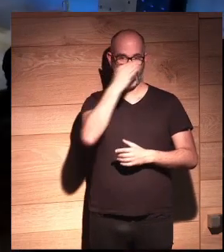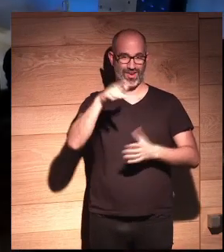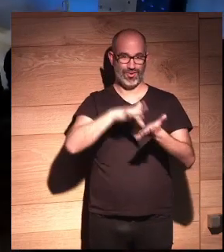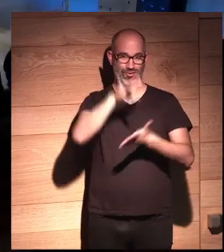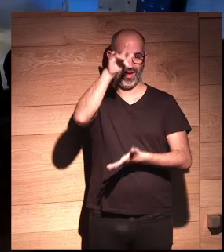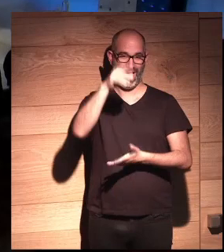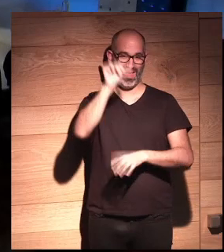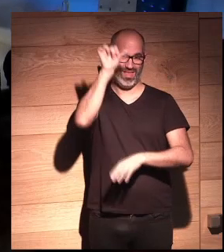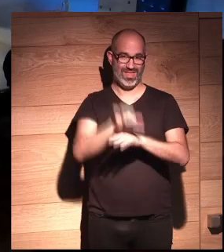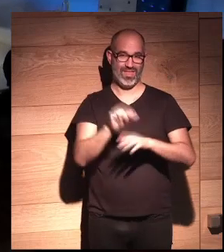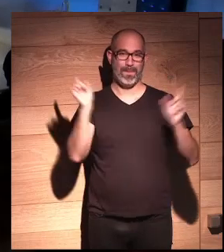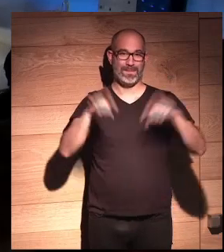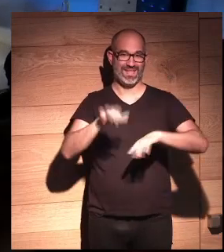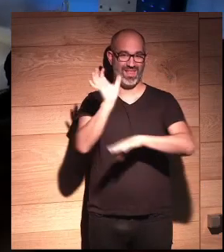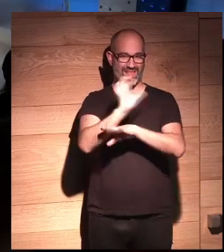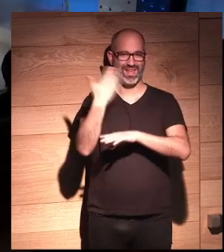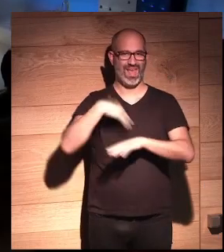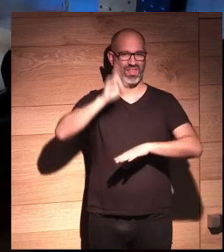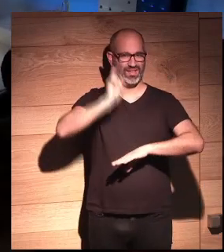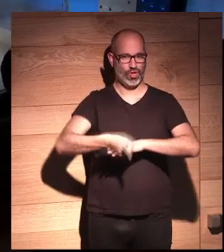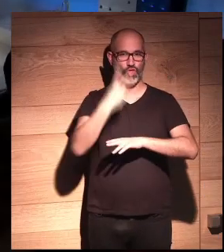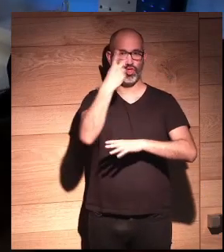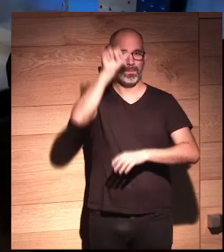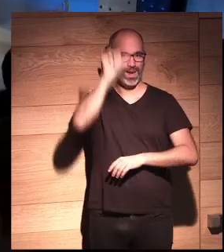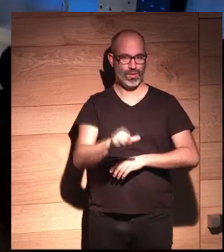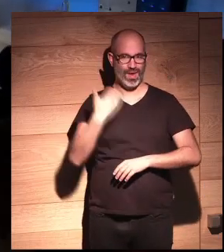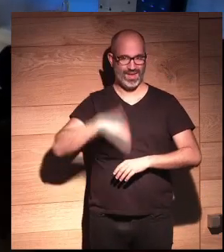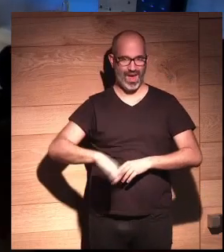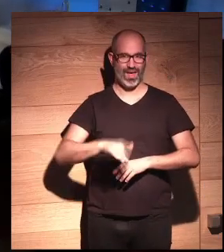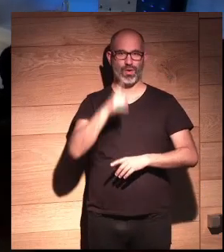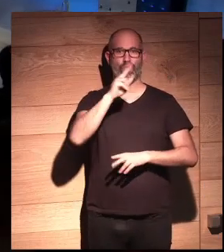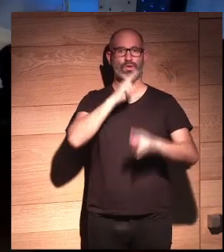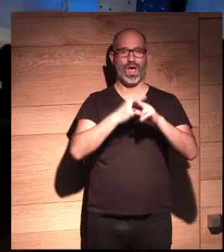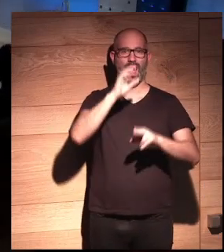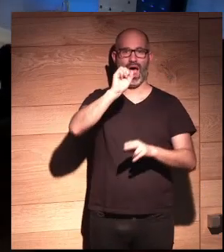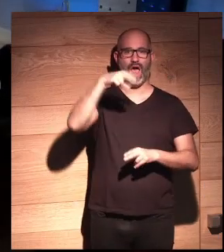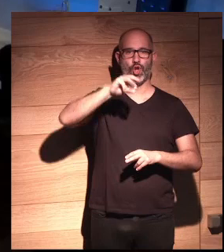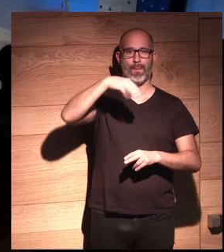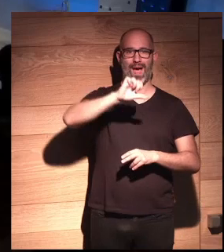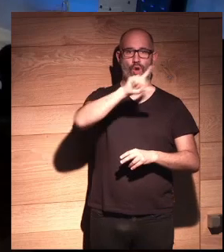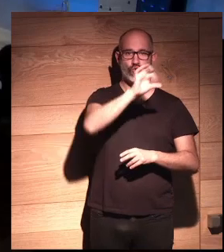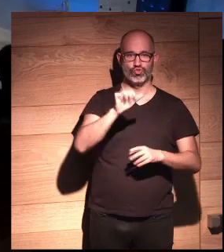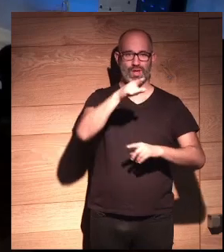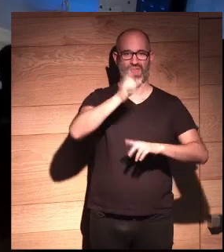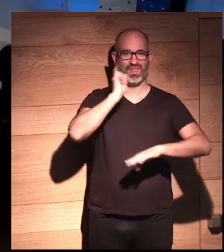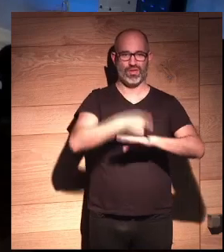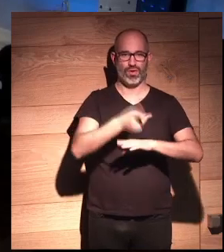edición del Meeting de Cine. Es un director que ya tiene 2 películas. La primera se llama Anomalous, fue su ópera prima y la